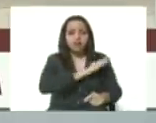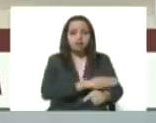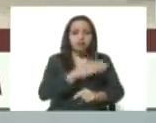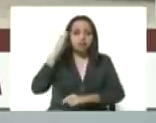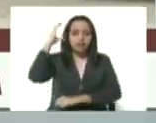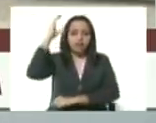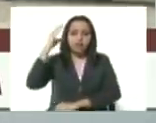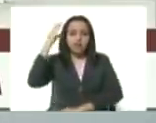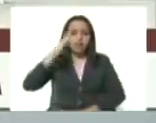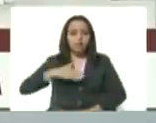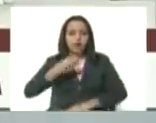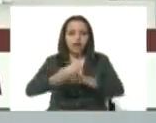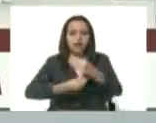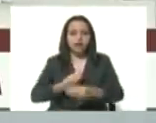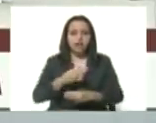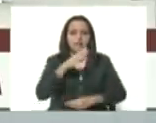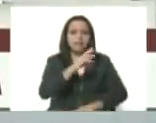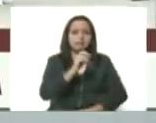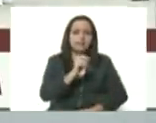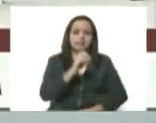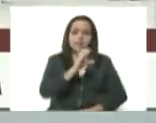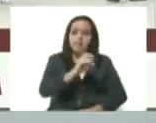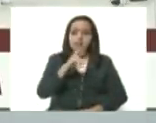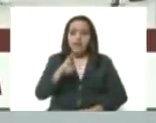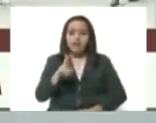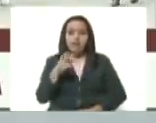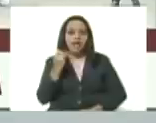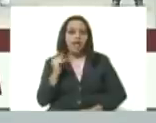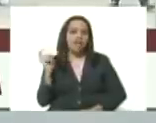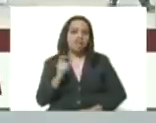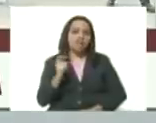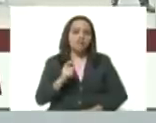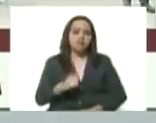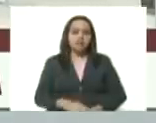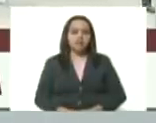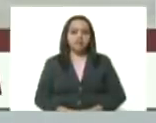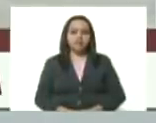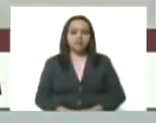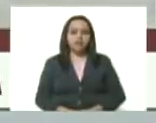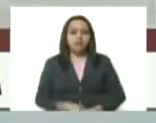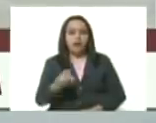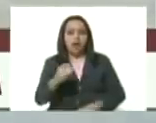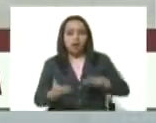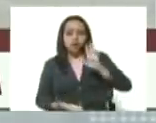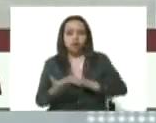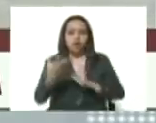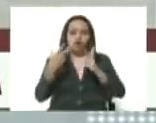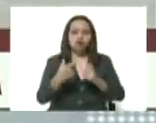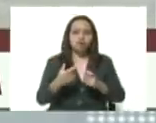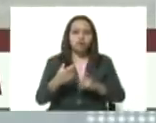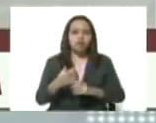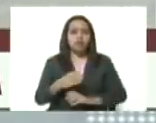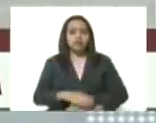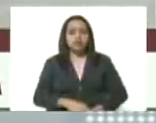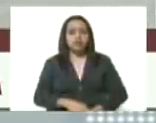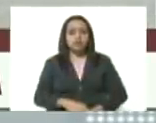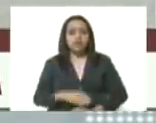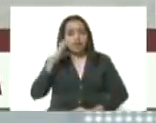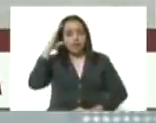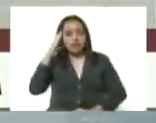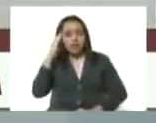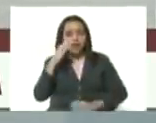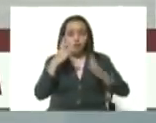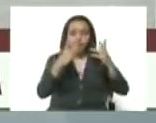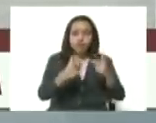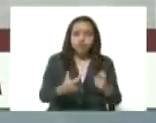capacidad para realizar pruebas PCR, que tanta falta nos hacen para aumentar nuestra capacidad diagnóstica. Nos decía también el